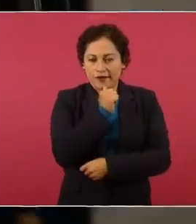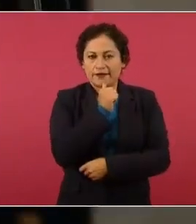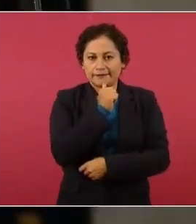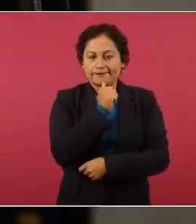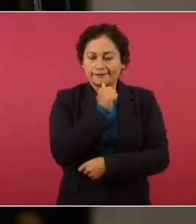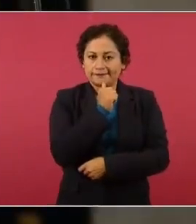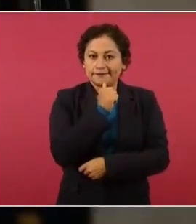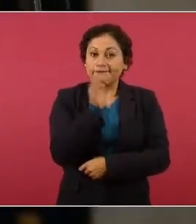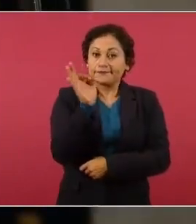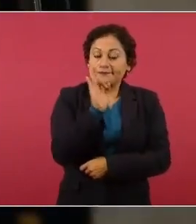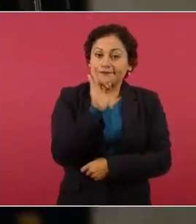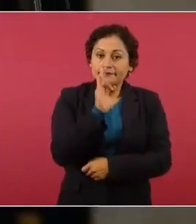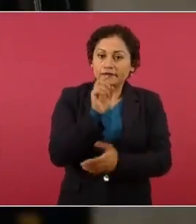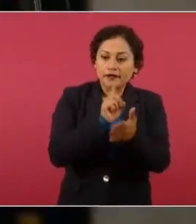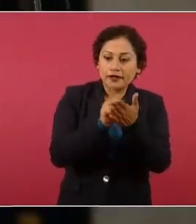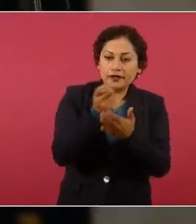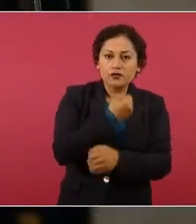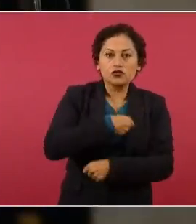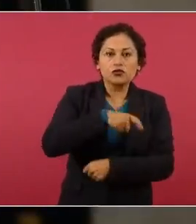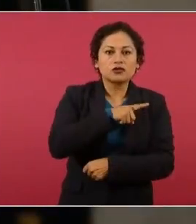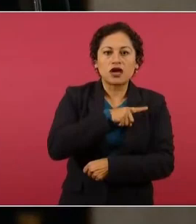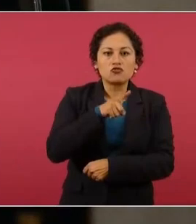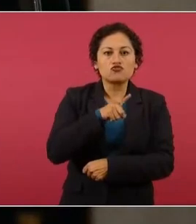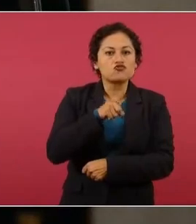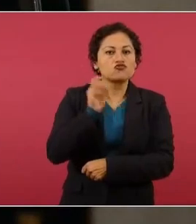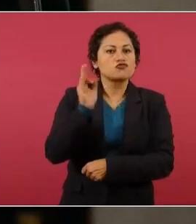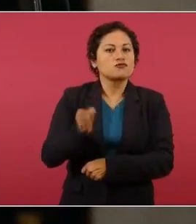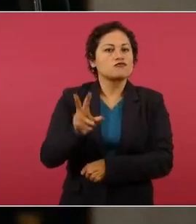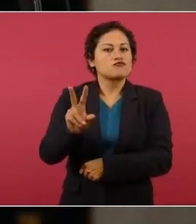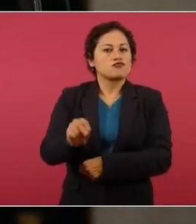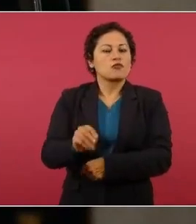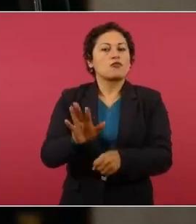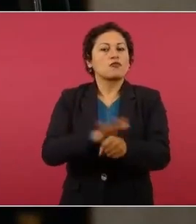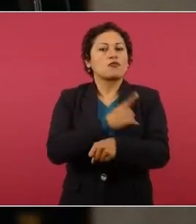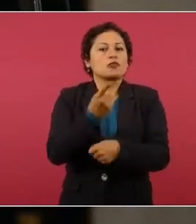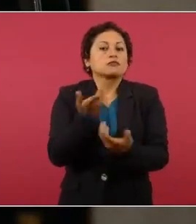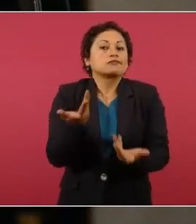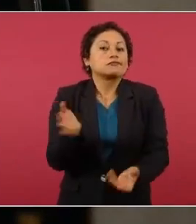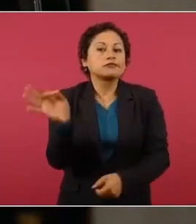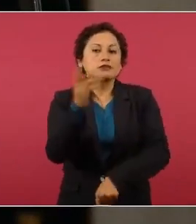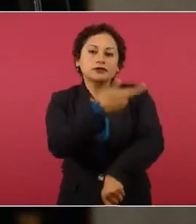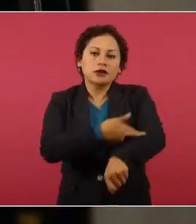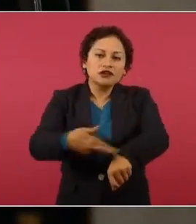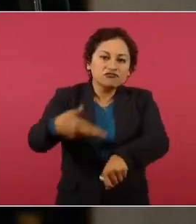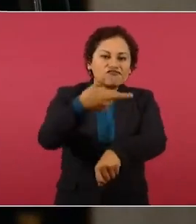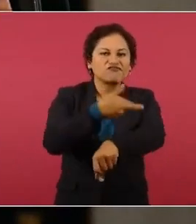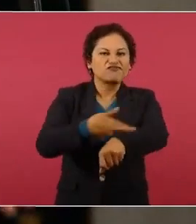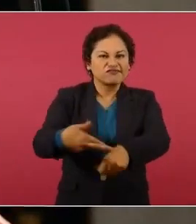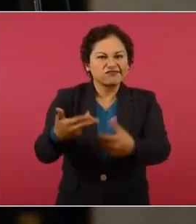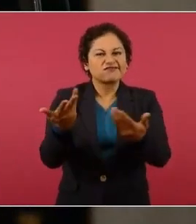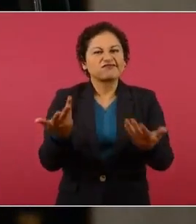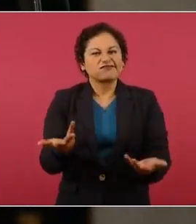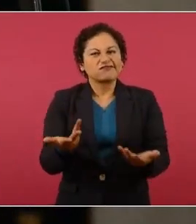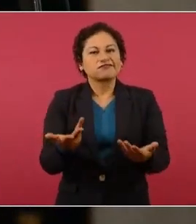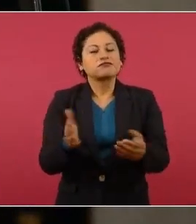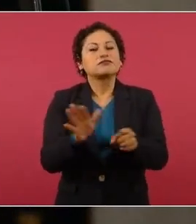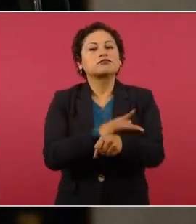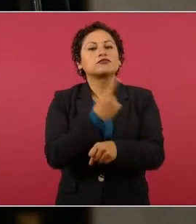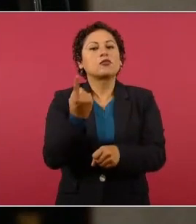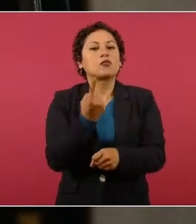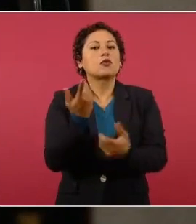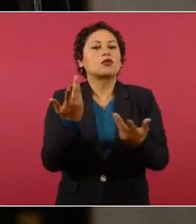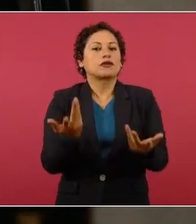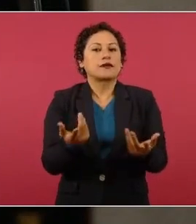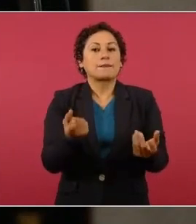vez burocrático, de darle un delete en un sistema, porque mucha gente al ser dada de baja de